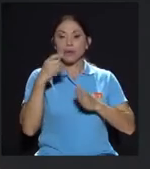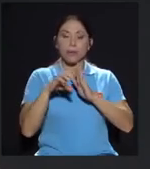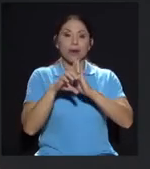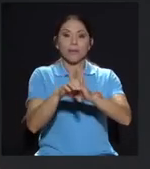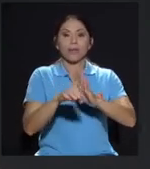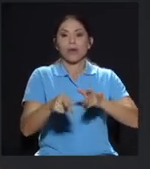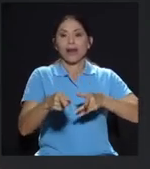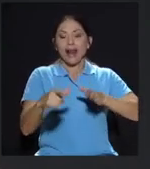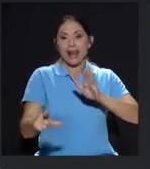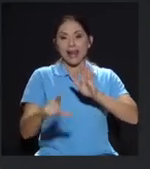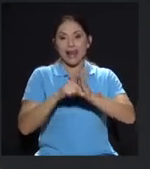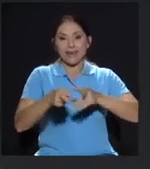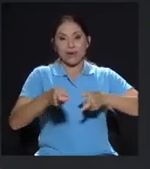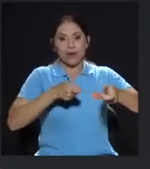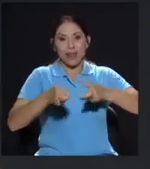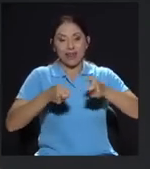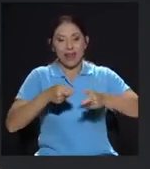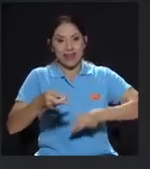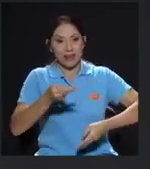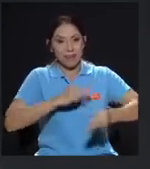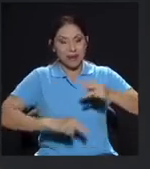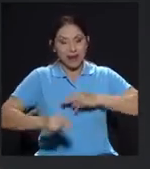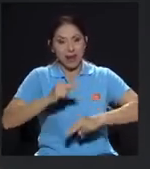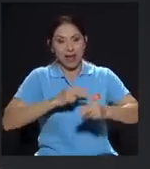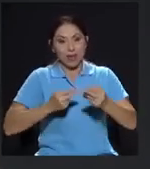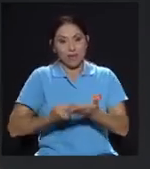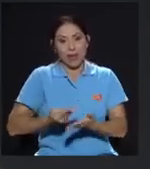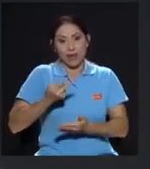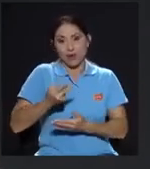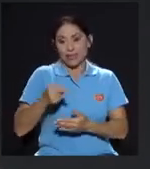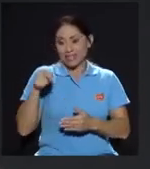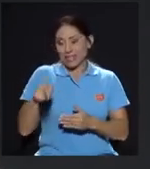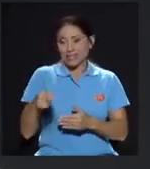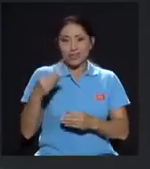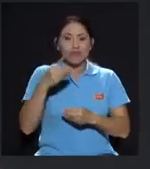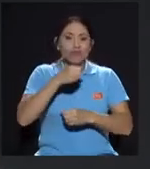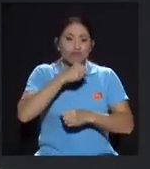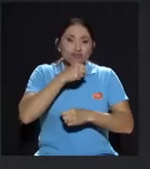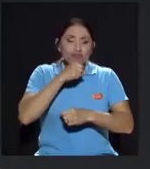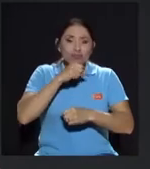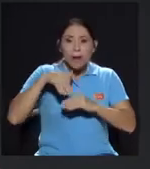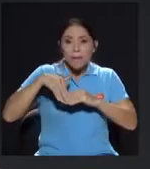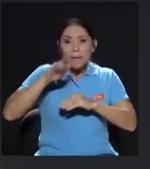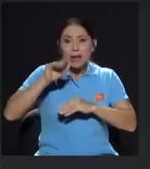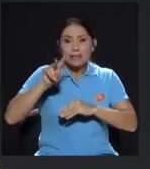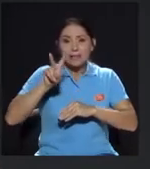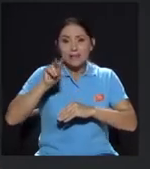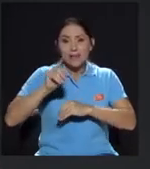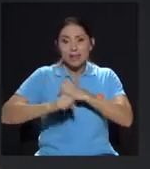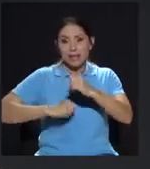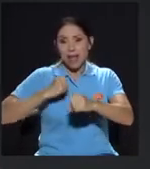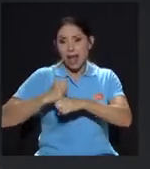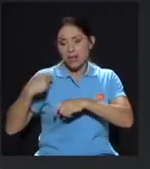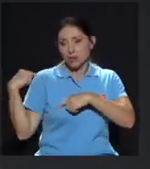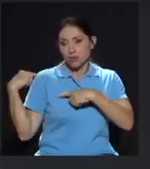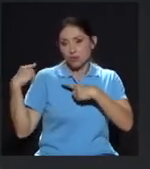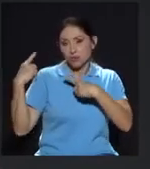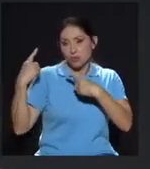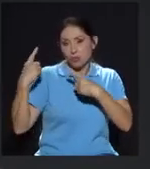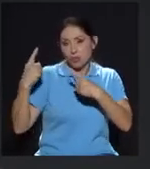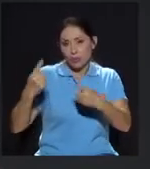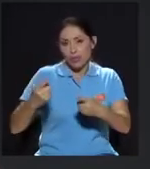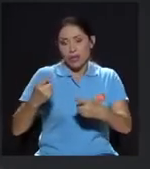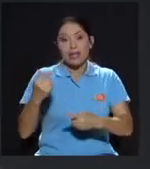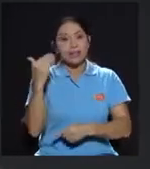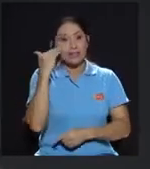valores estamos hablando de una ley que data de más de 20 años y donde sabemos bien que hoy en día los